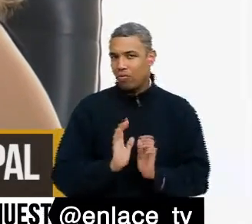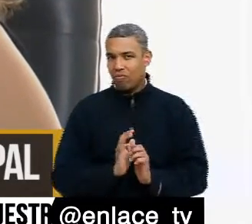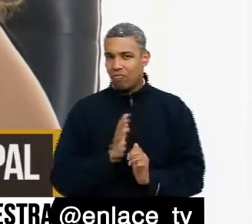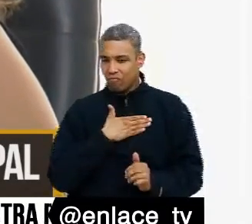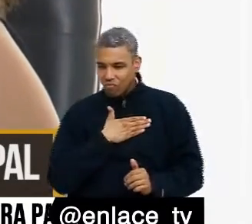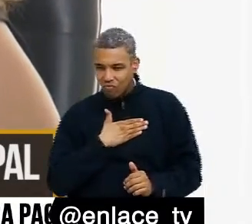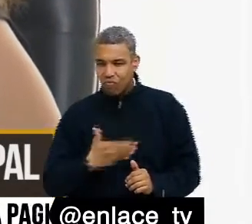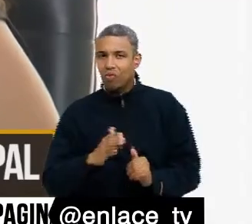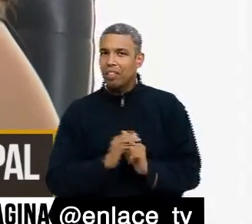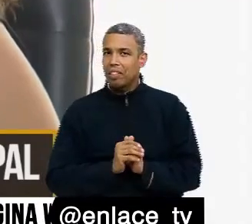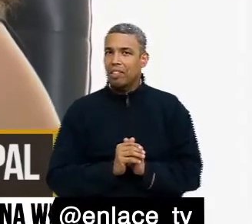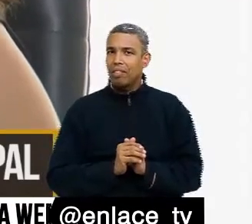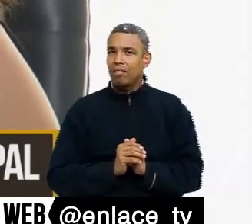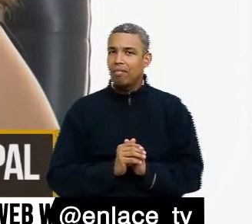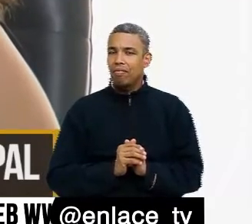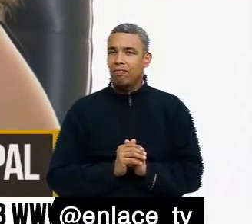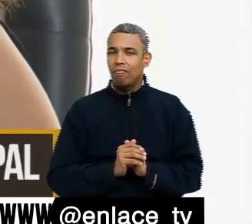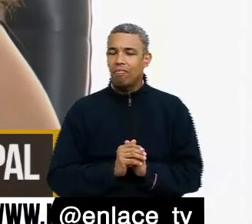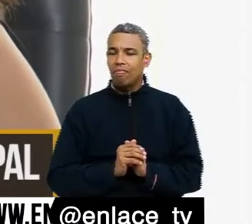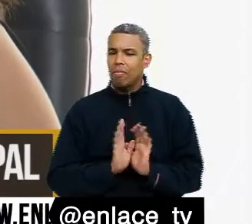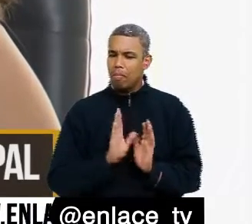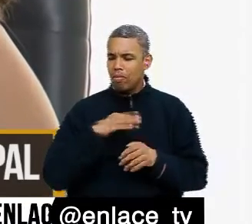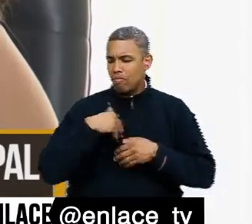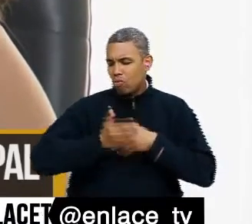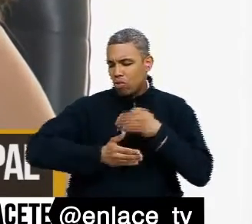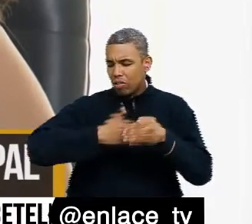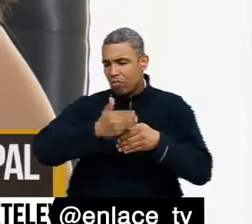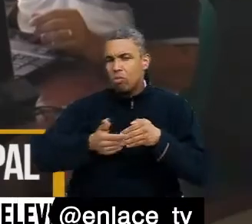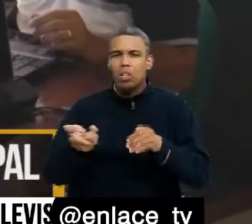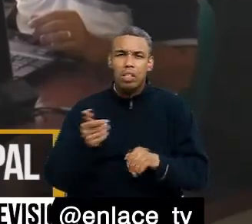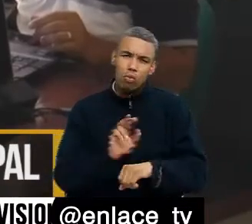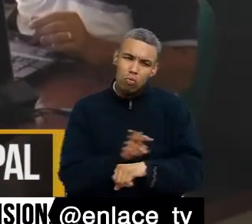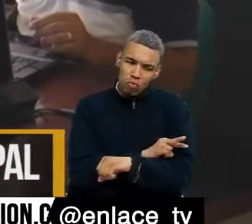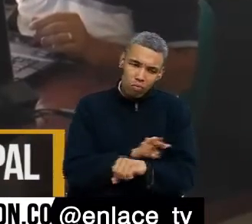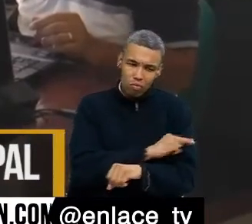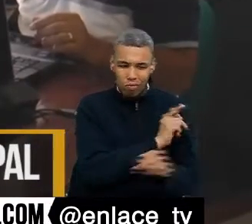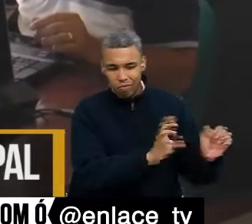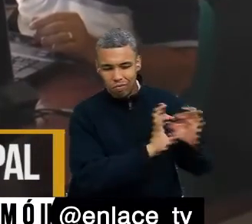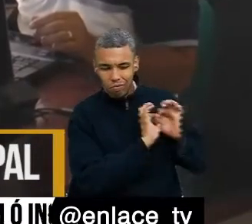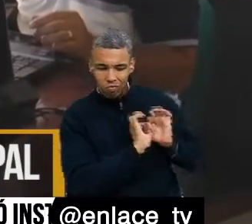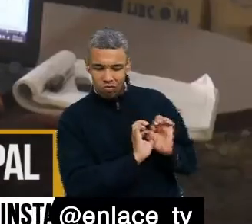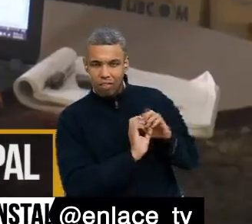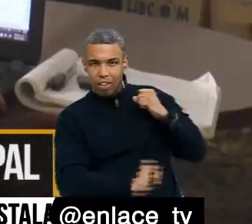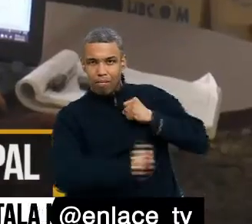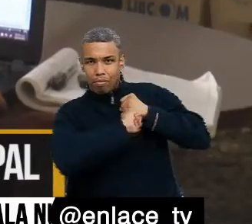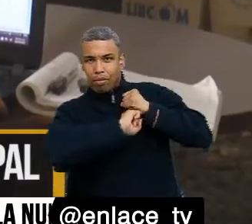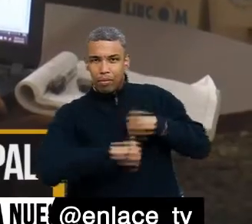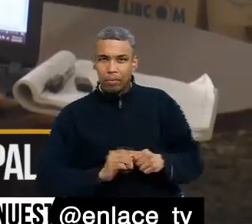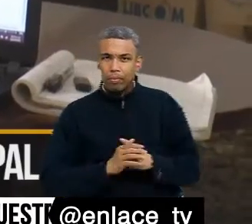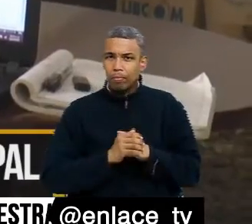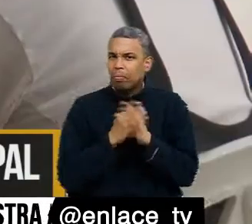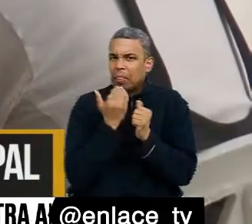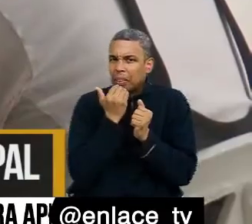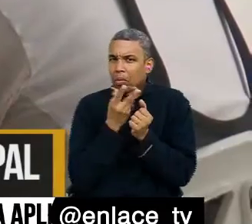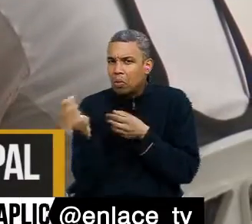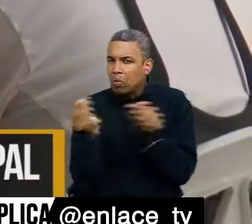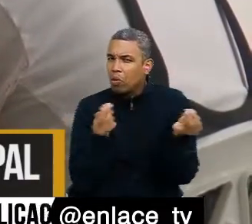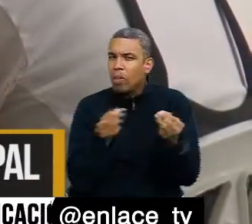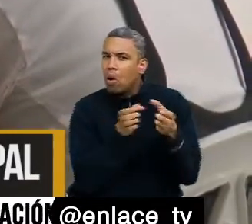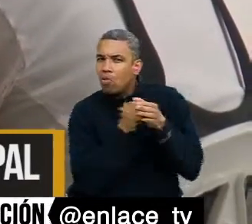llevado ante un trámite interno que se realiza acá con la personería municipal. Las organizaciones juveniles deben cumplir algunos requisitos para la